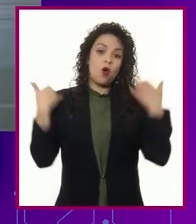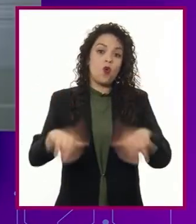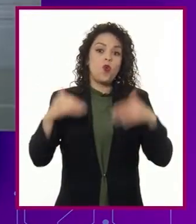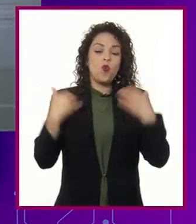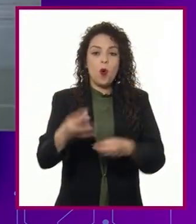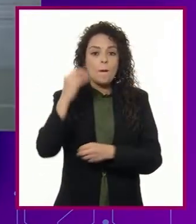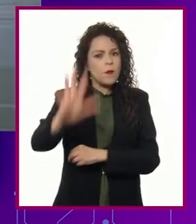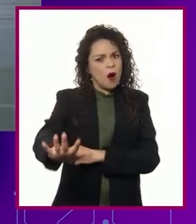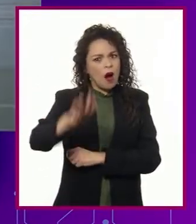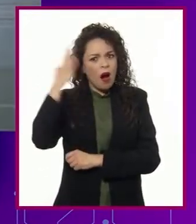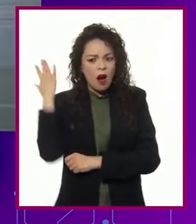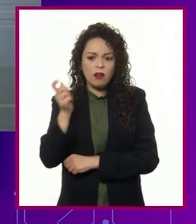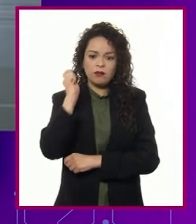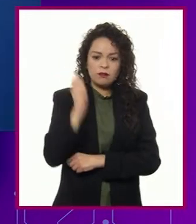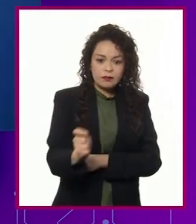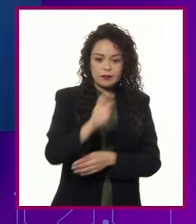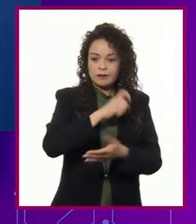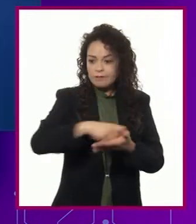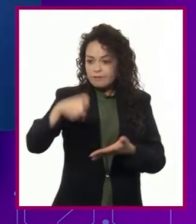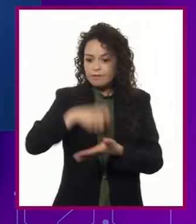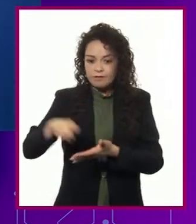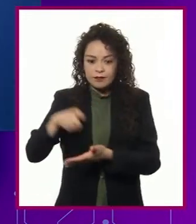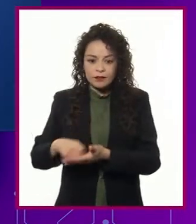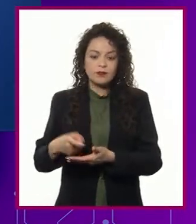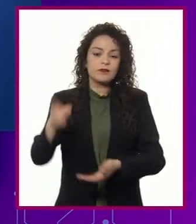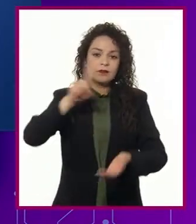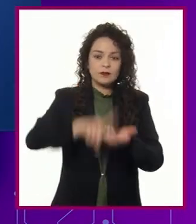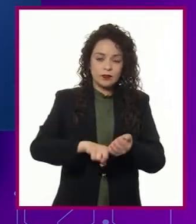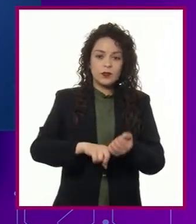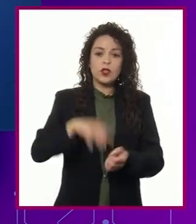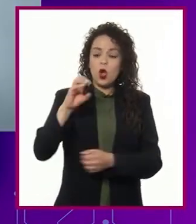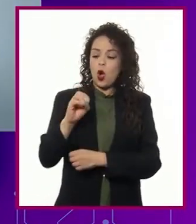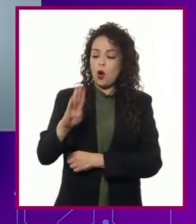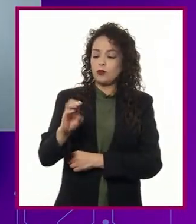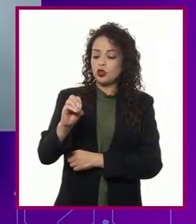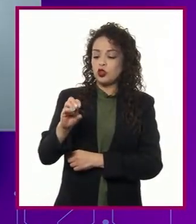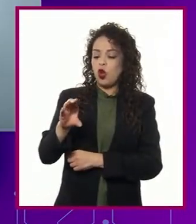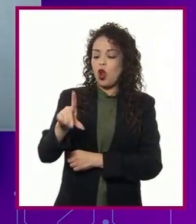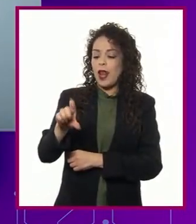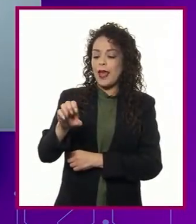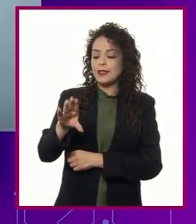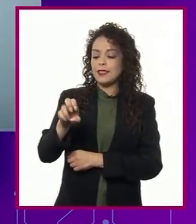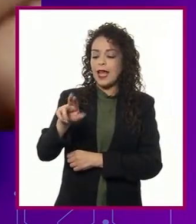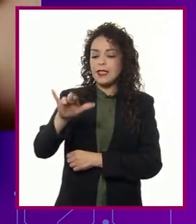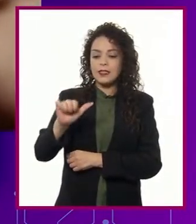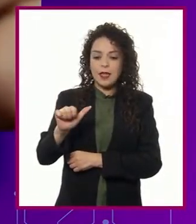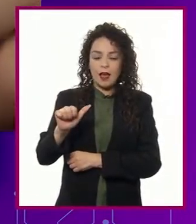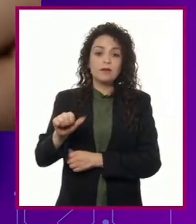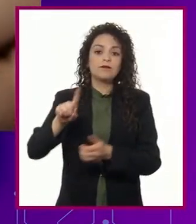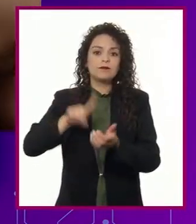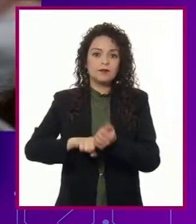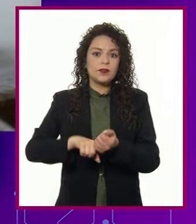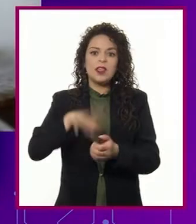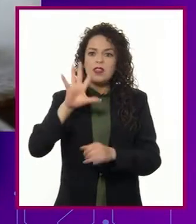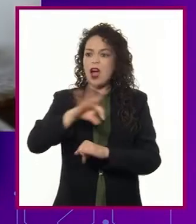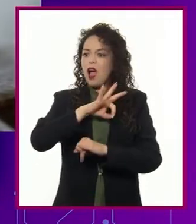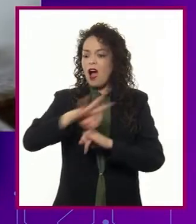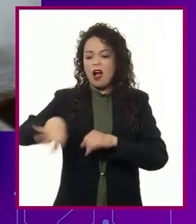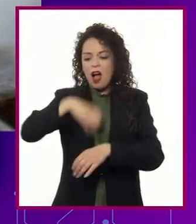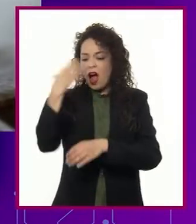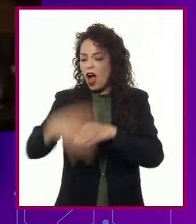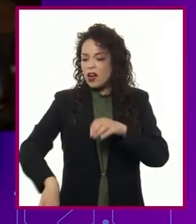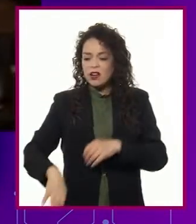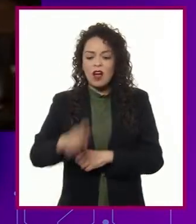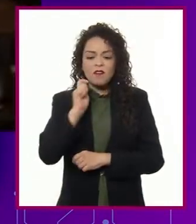través de la obsolescencia programada, es decir, cuando disponen de antemano el fin de la vida útil de un producto